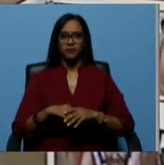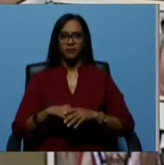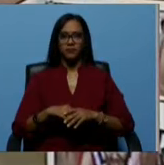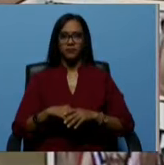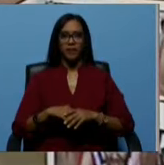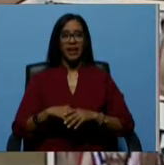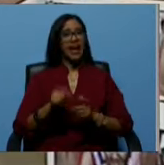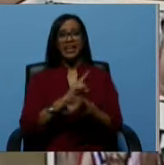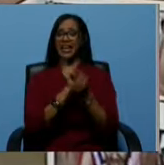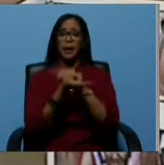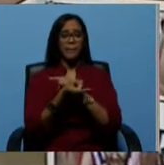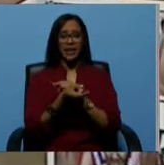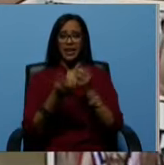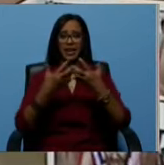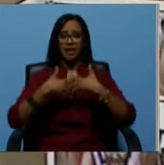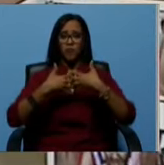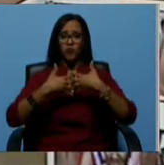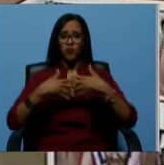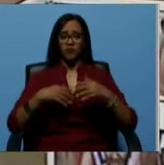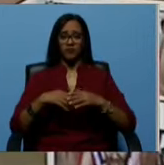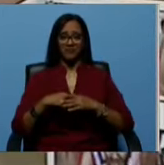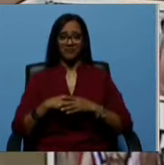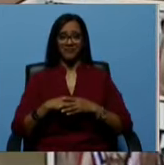No, hay que cambiarles el motor, pues.